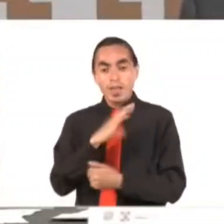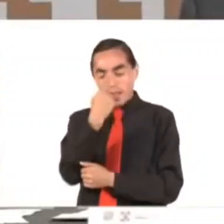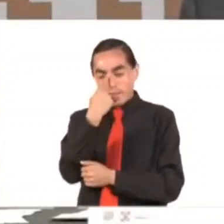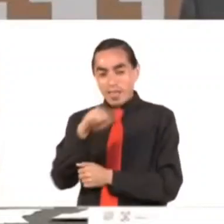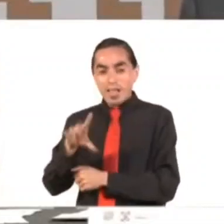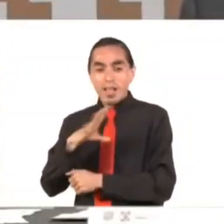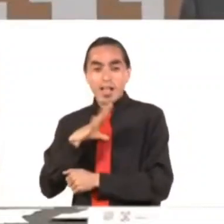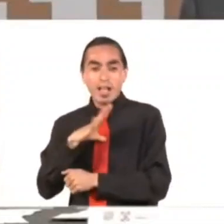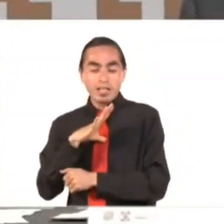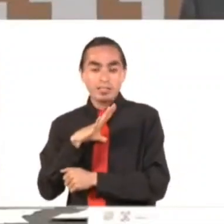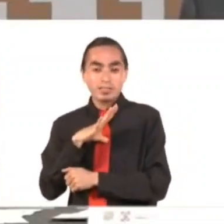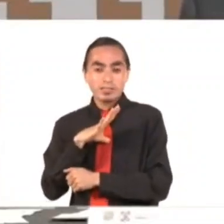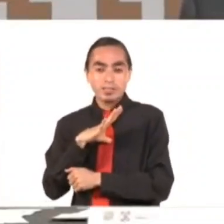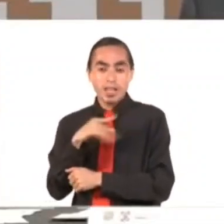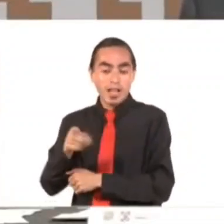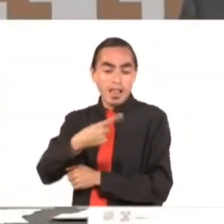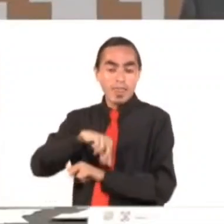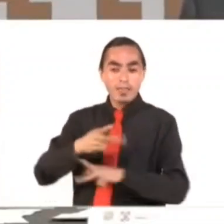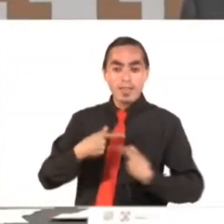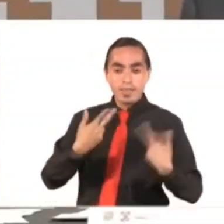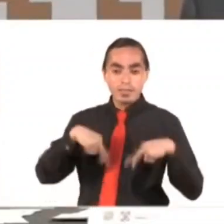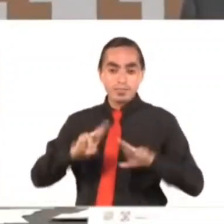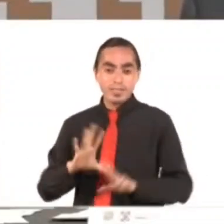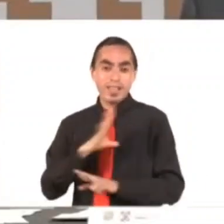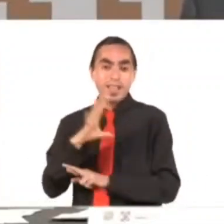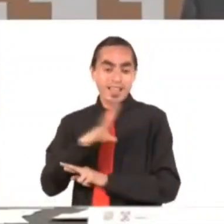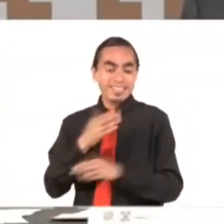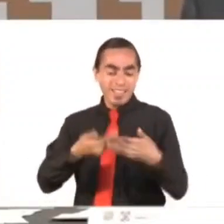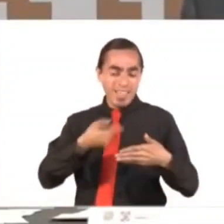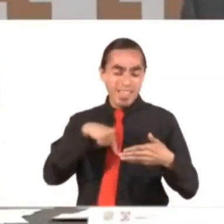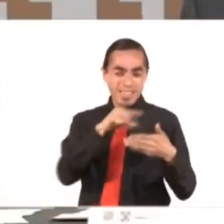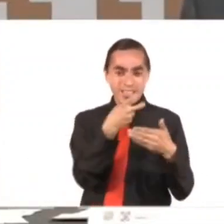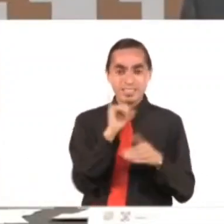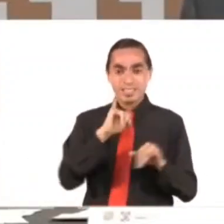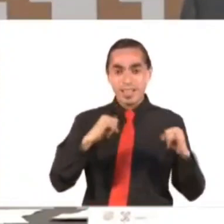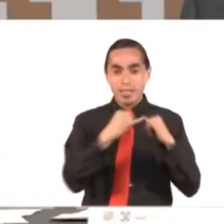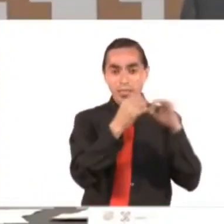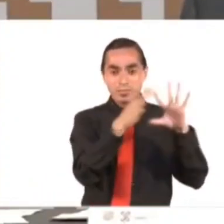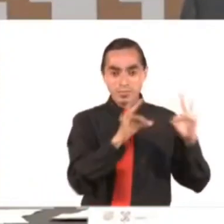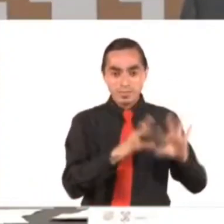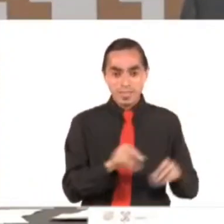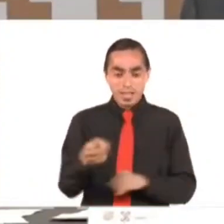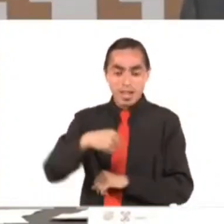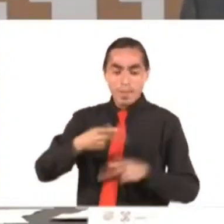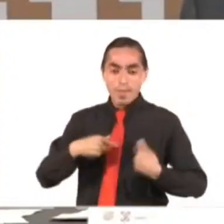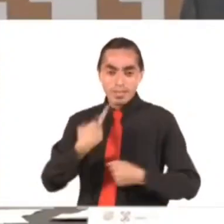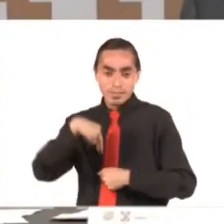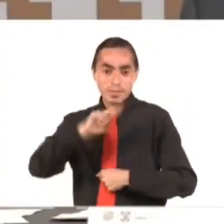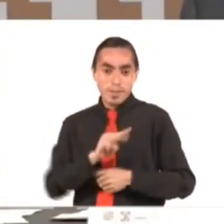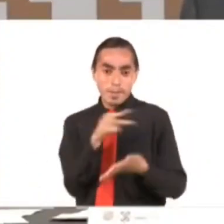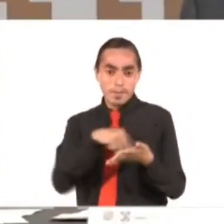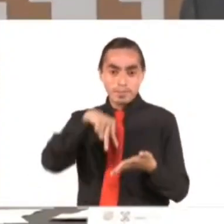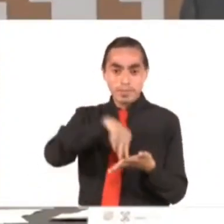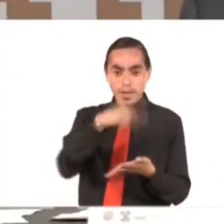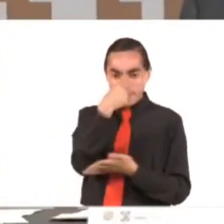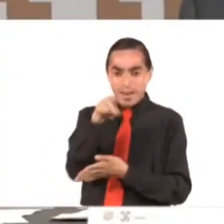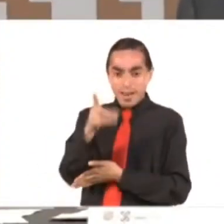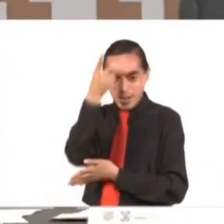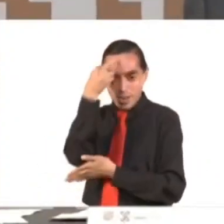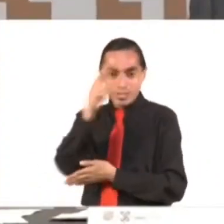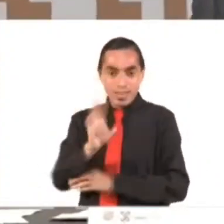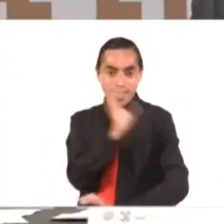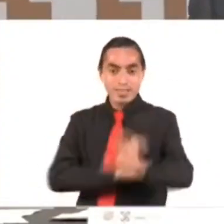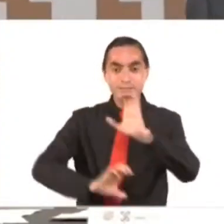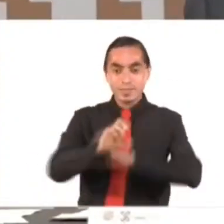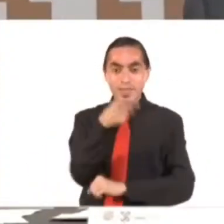y los representantes que nos acompañan de las instituciones mencionadas que se pongan de pie para que la doctora Claudia Sheinbaum, como presidenta